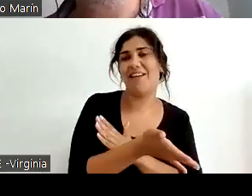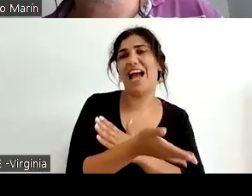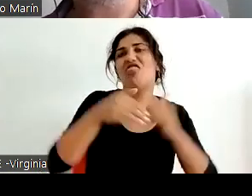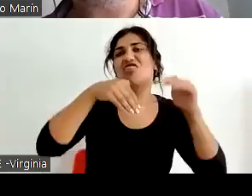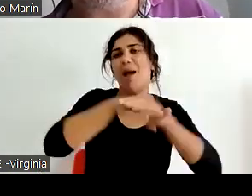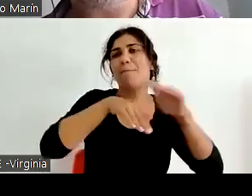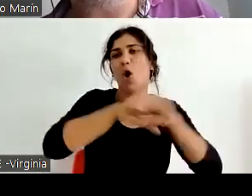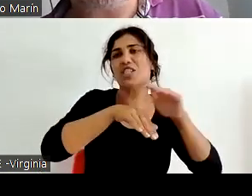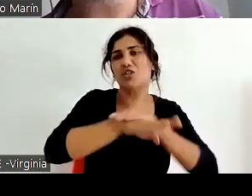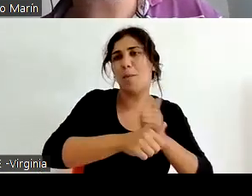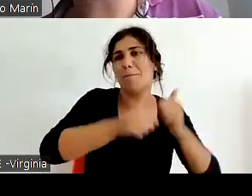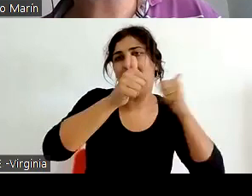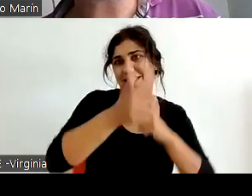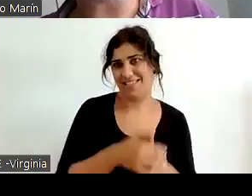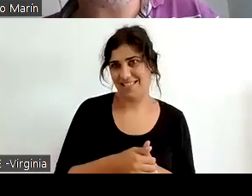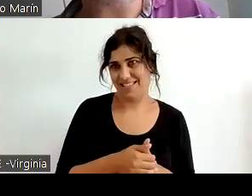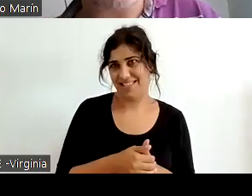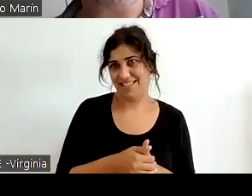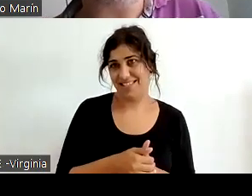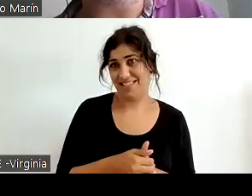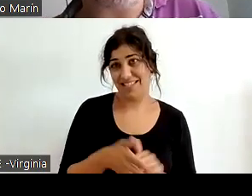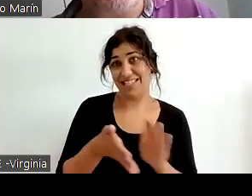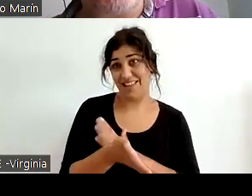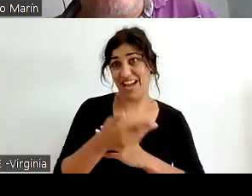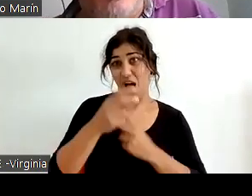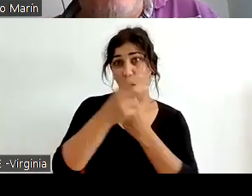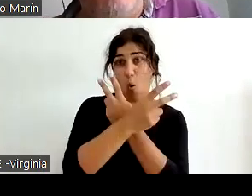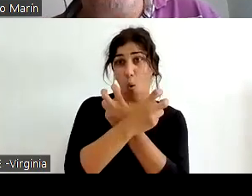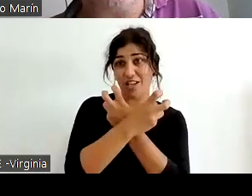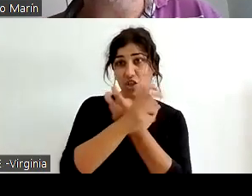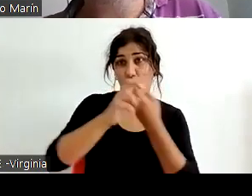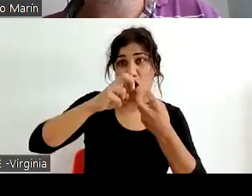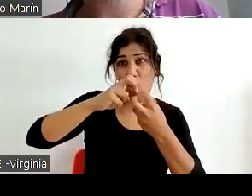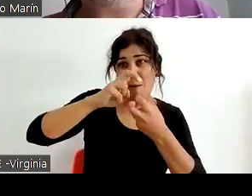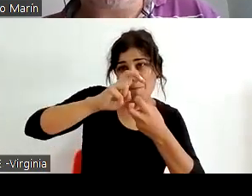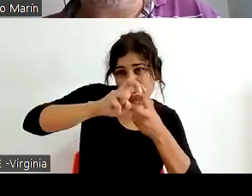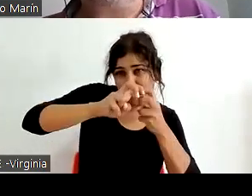depósito de calcio y menos reestructuración del hueso. El hueso se reestructura,